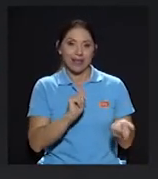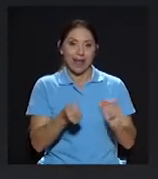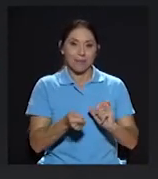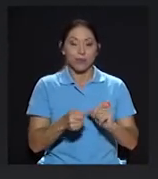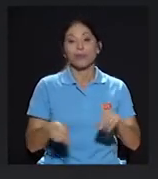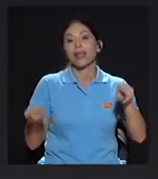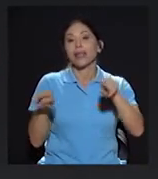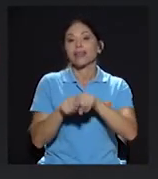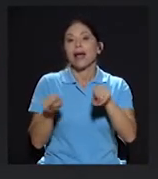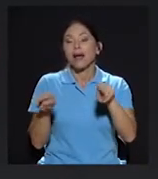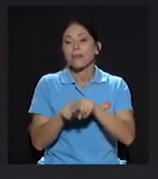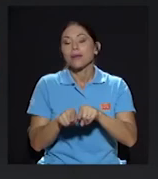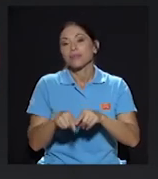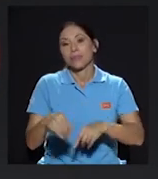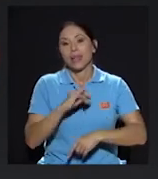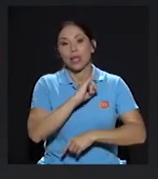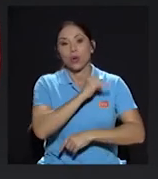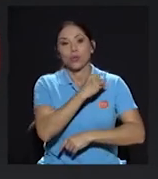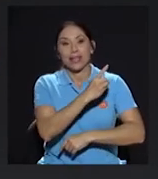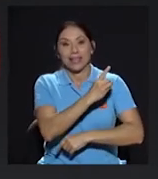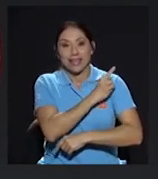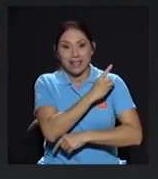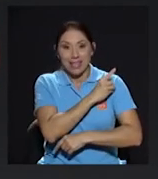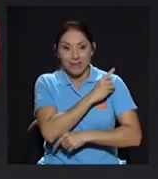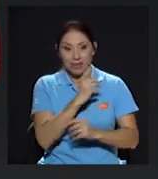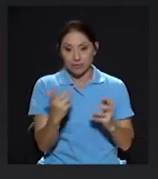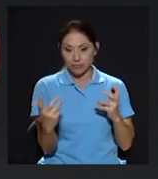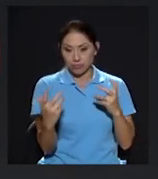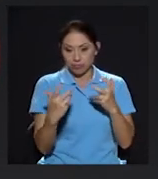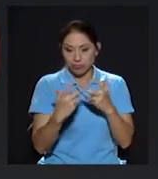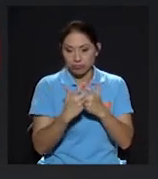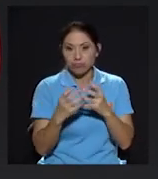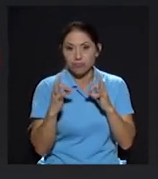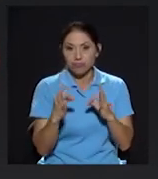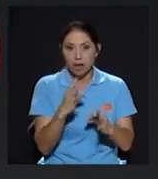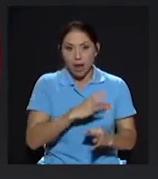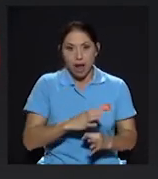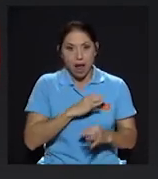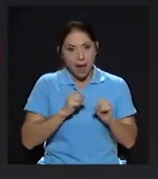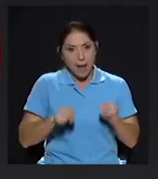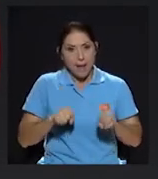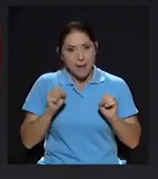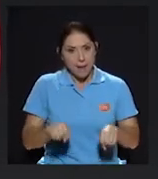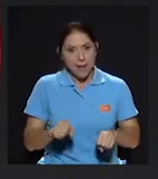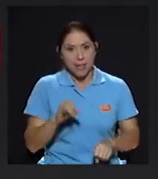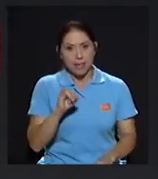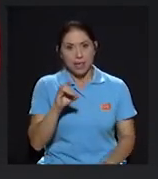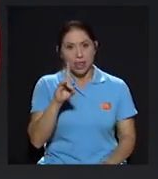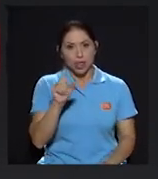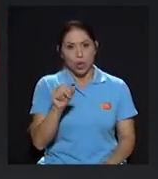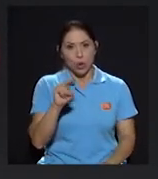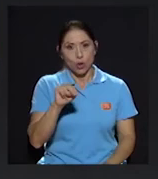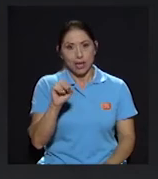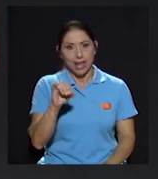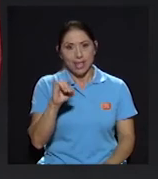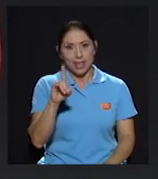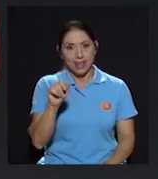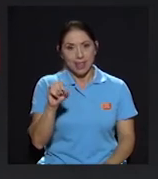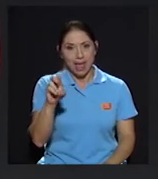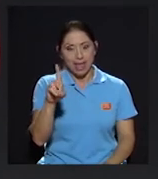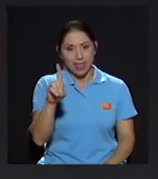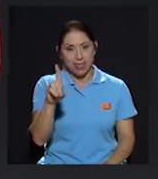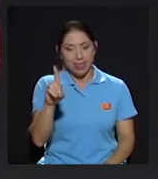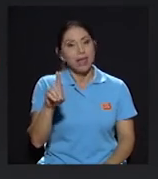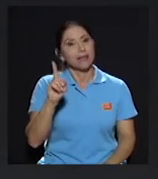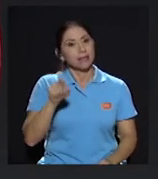juntas directivas y los cuerpos gerenciales verdad y ahí realmente me parece que los temas